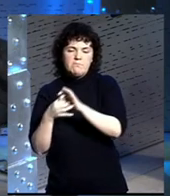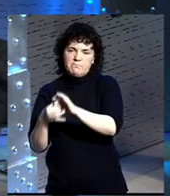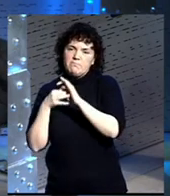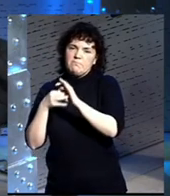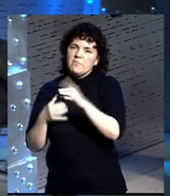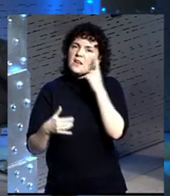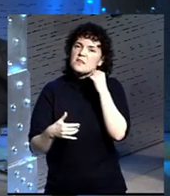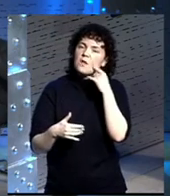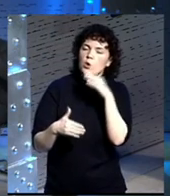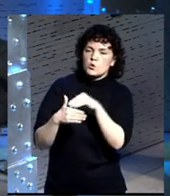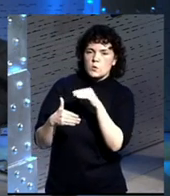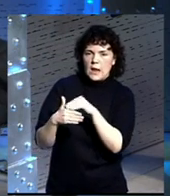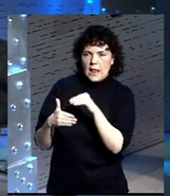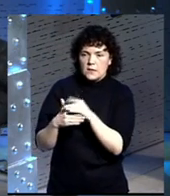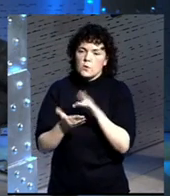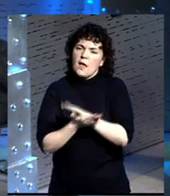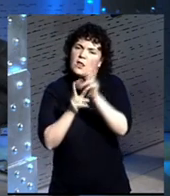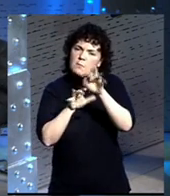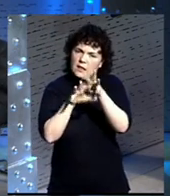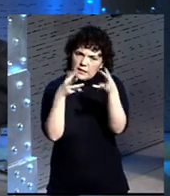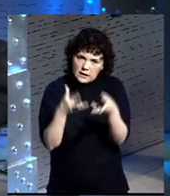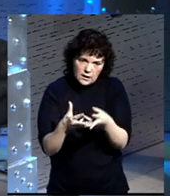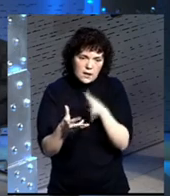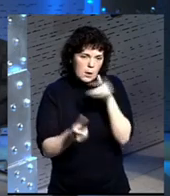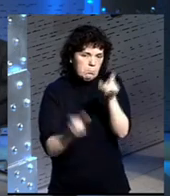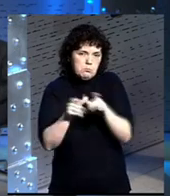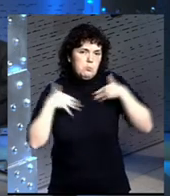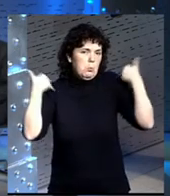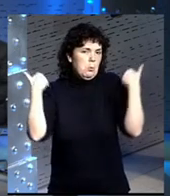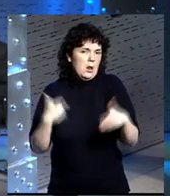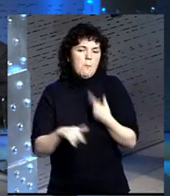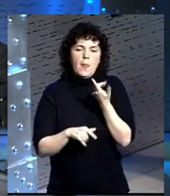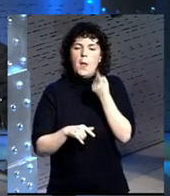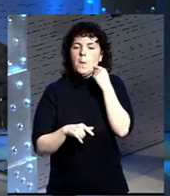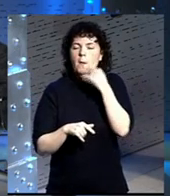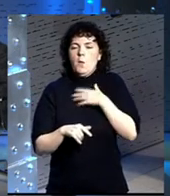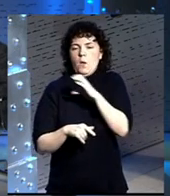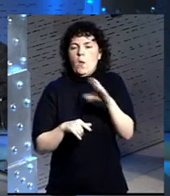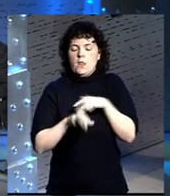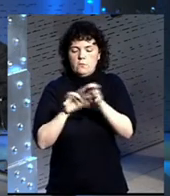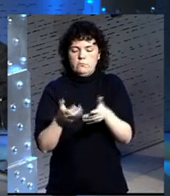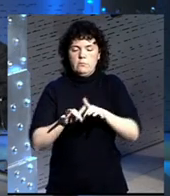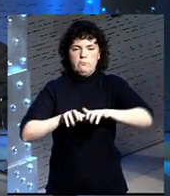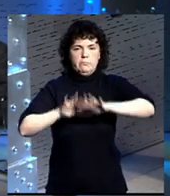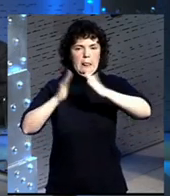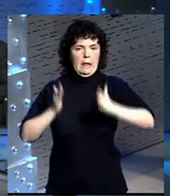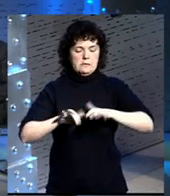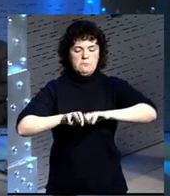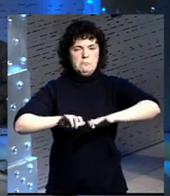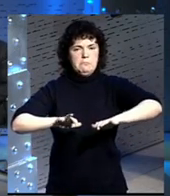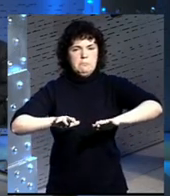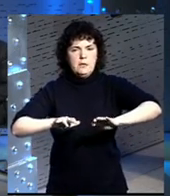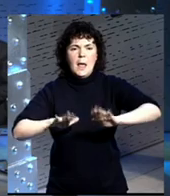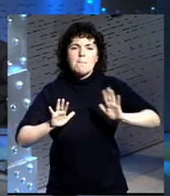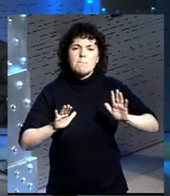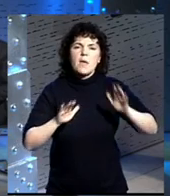bancos con sus clientes. Hemos hablado de Internet, ahora cualquiera puede hacer maniobras con su cuenta corriente desde casa, pero hasta qué punto las redes